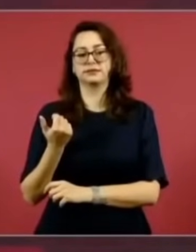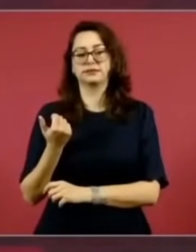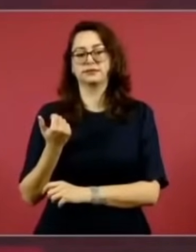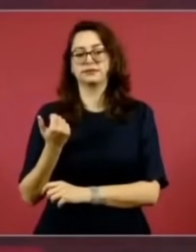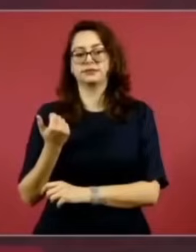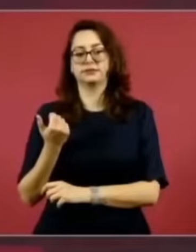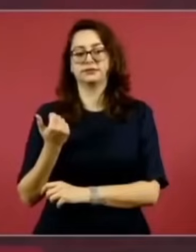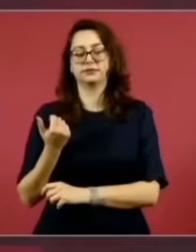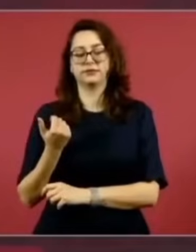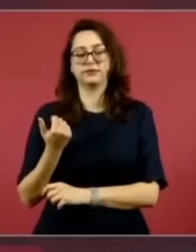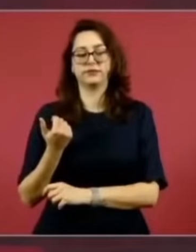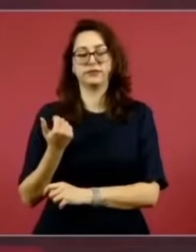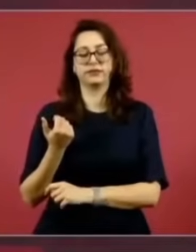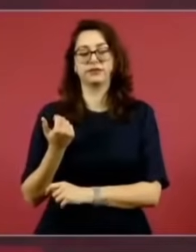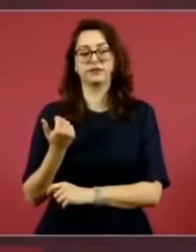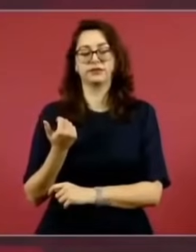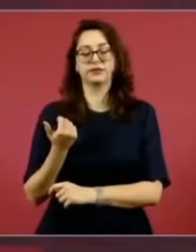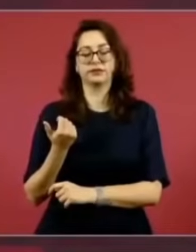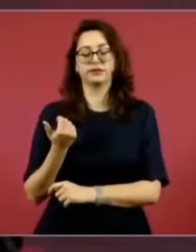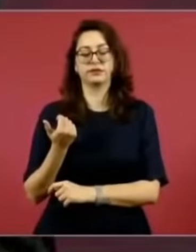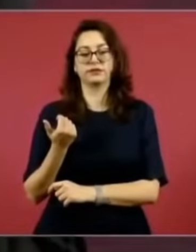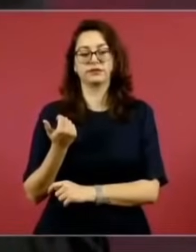o el